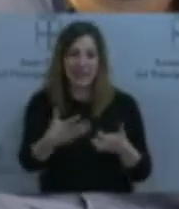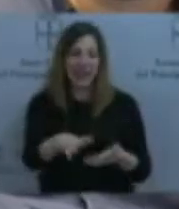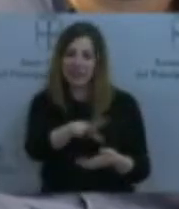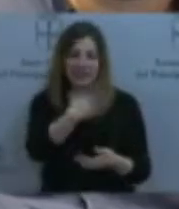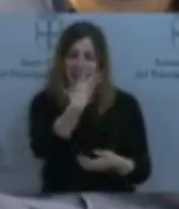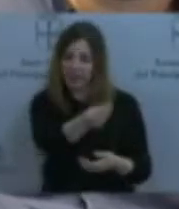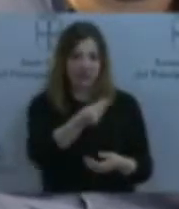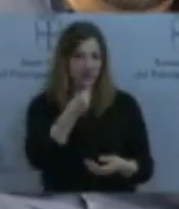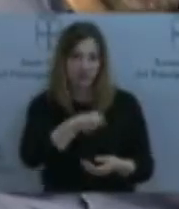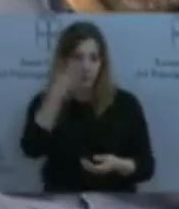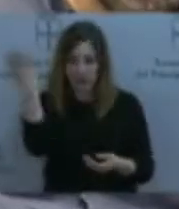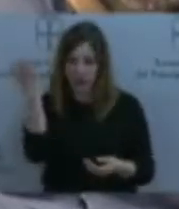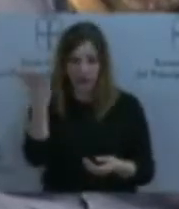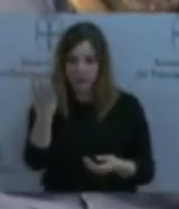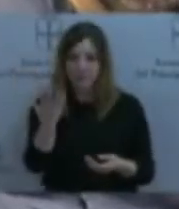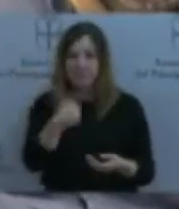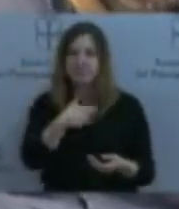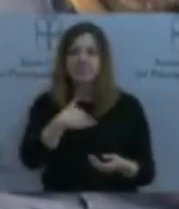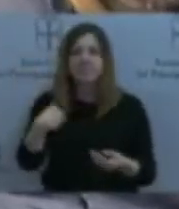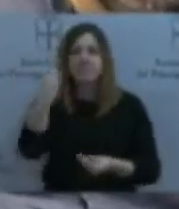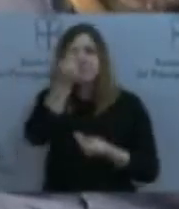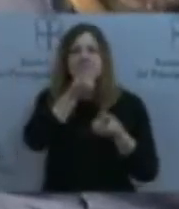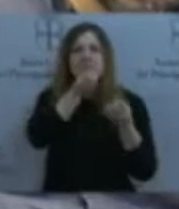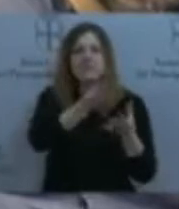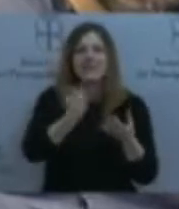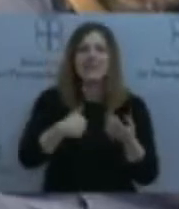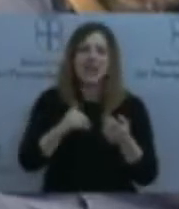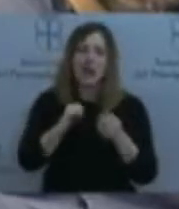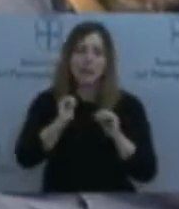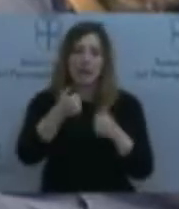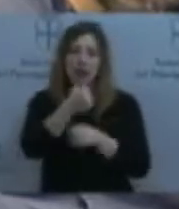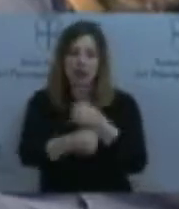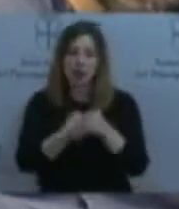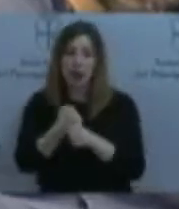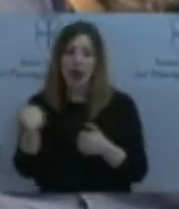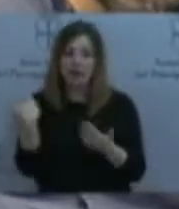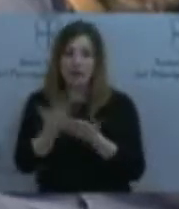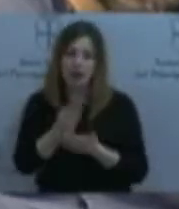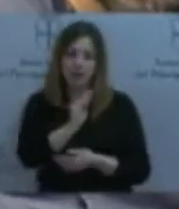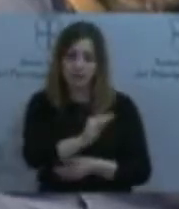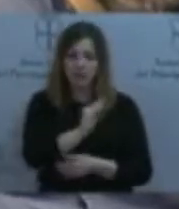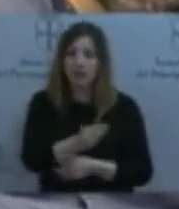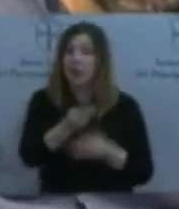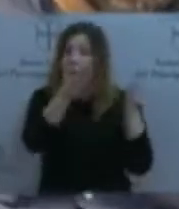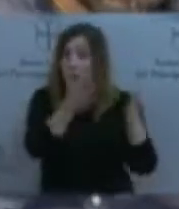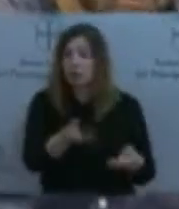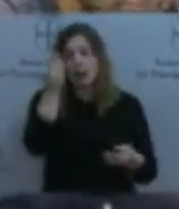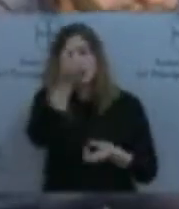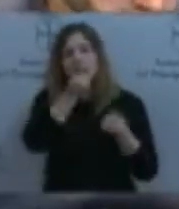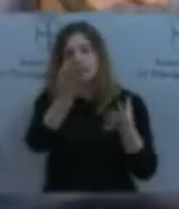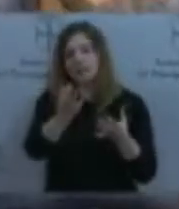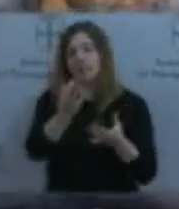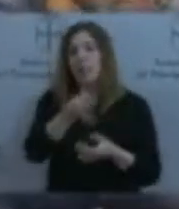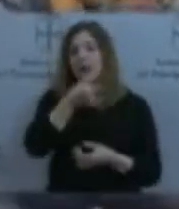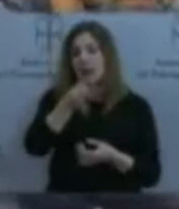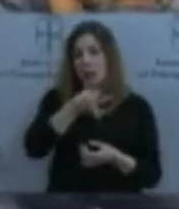desde prácticamente el inicio de la legislatura, y es que cuando ustedes plantean las intervenciones que están planteando en uno de los yacimientos